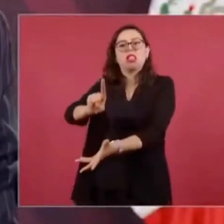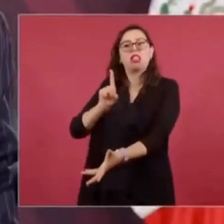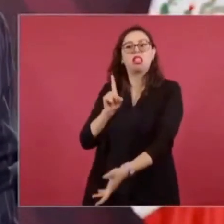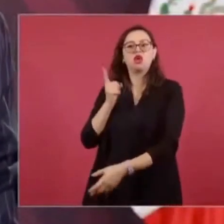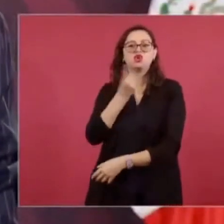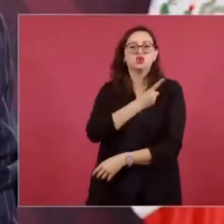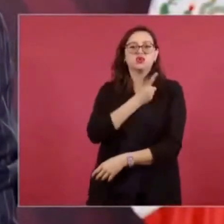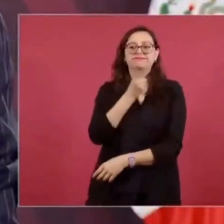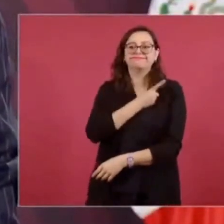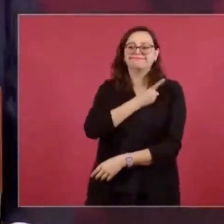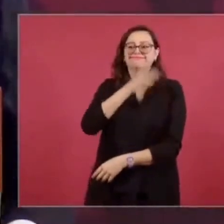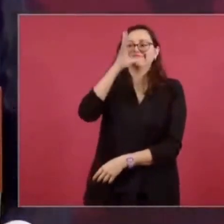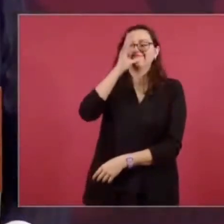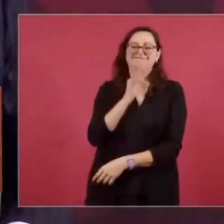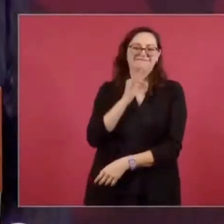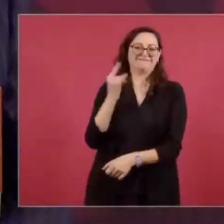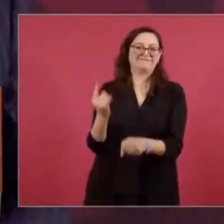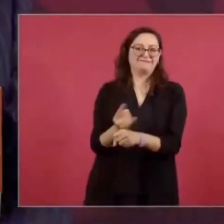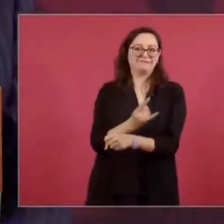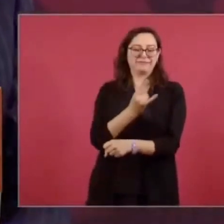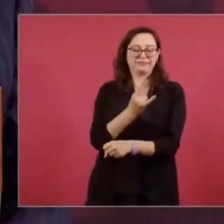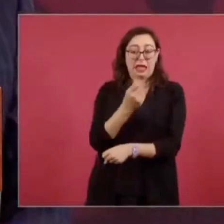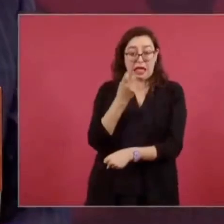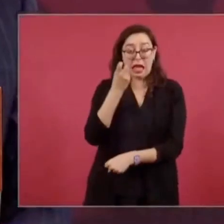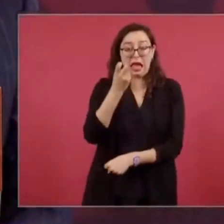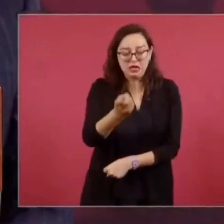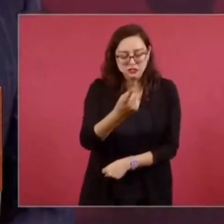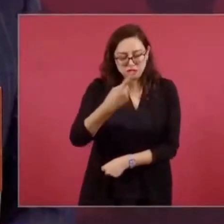dejó? Que para transformar